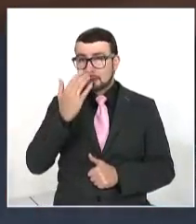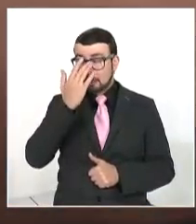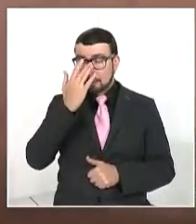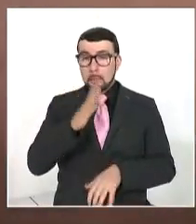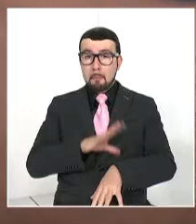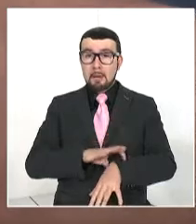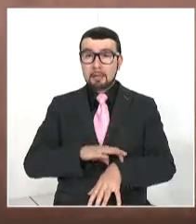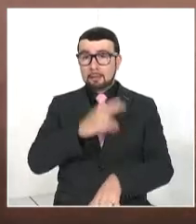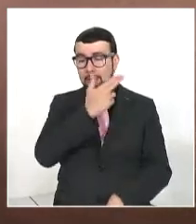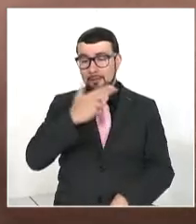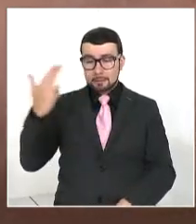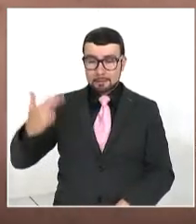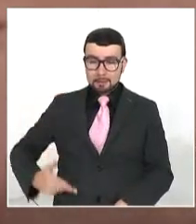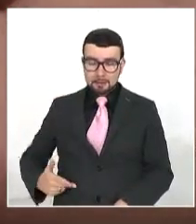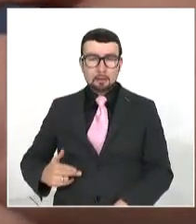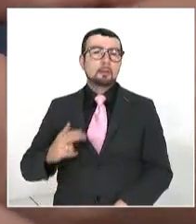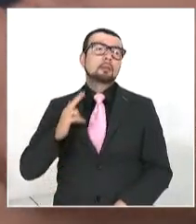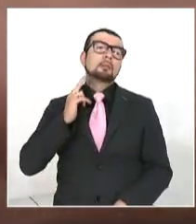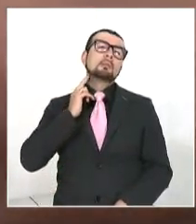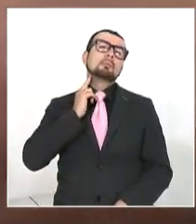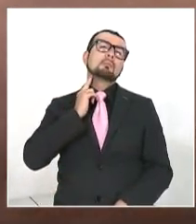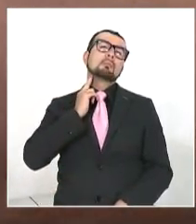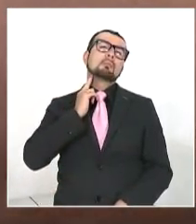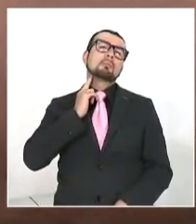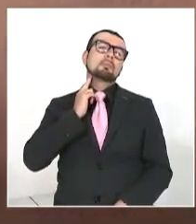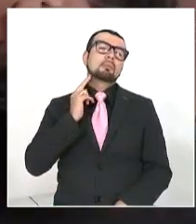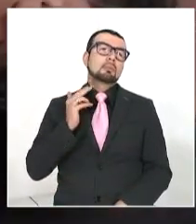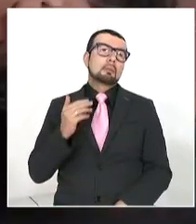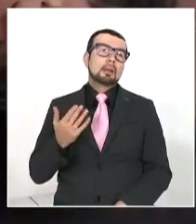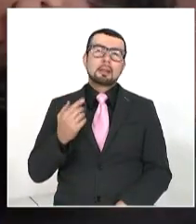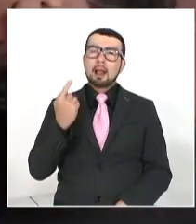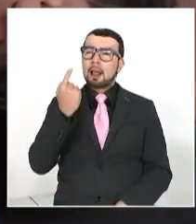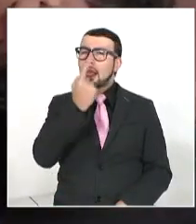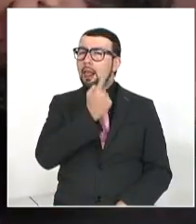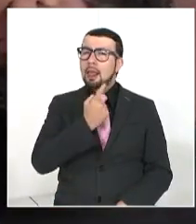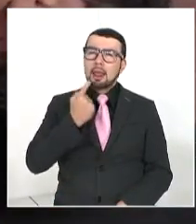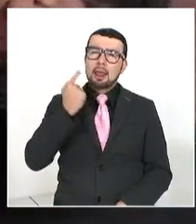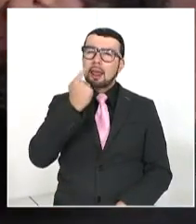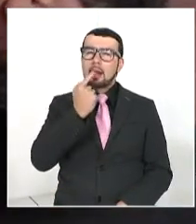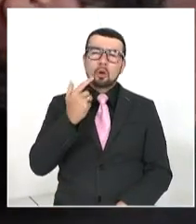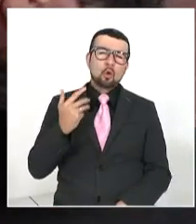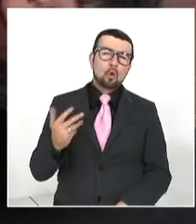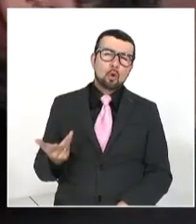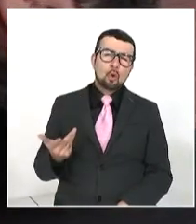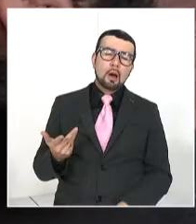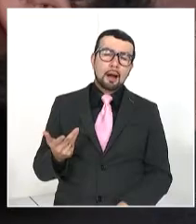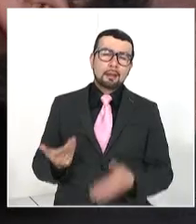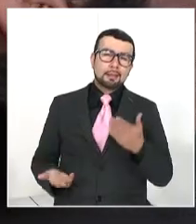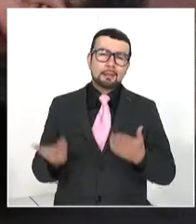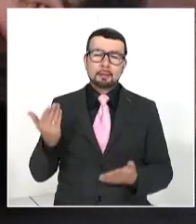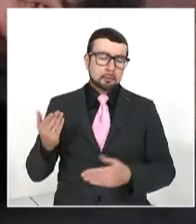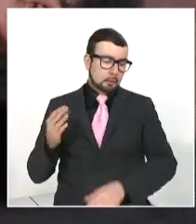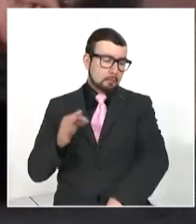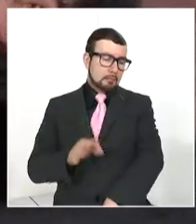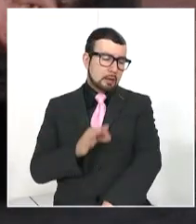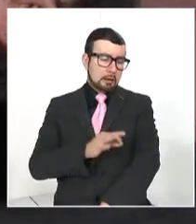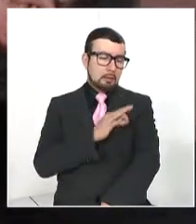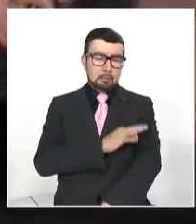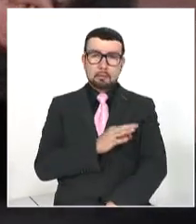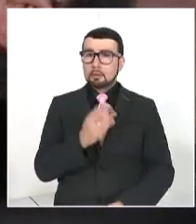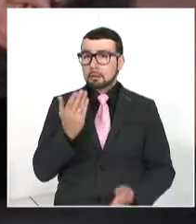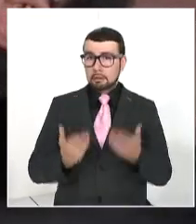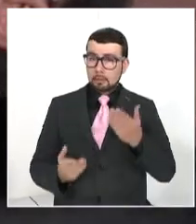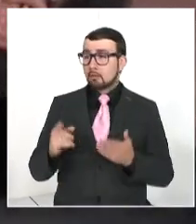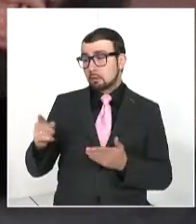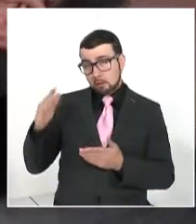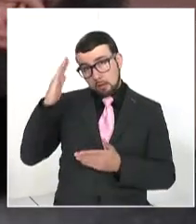cuenta mucho los pulsos y la lengua. De acuerdo a cómo esté la lengua y los pulsos, se comienza a hacer el tratamiento. Con toda la historia